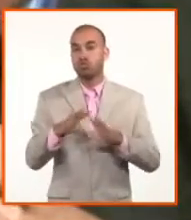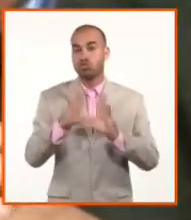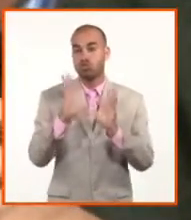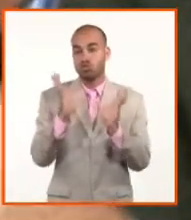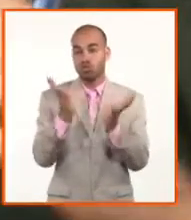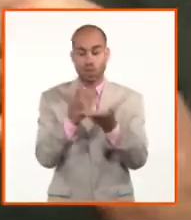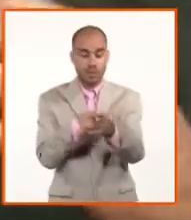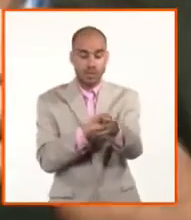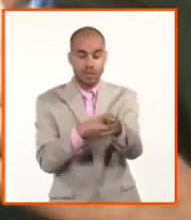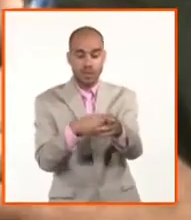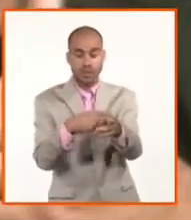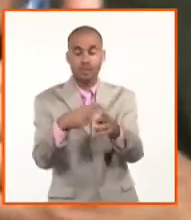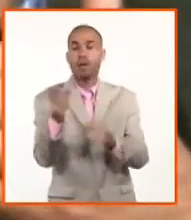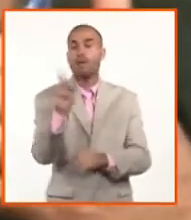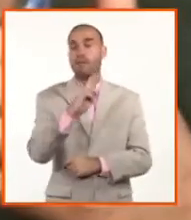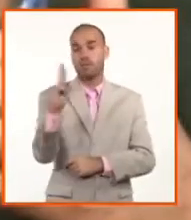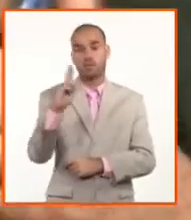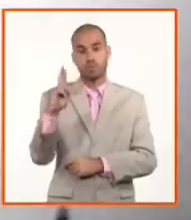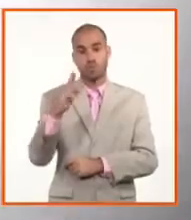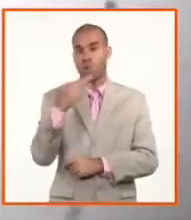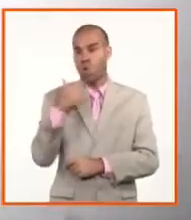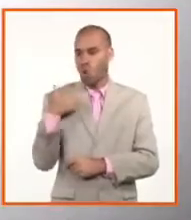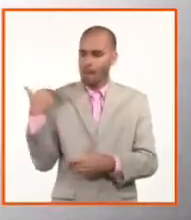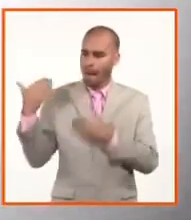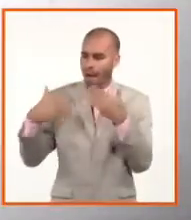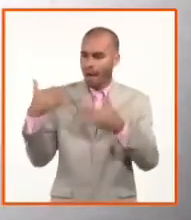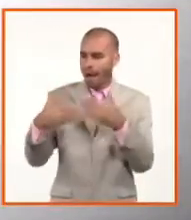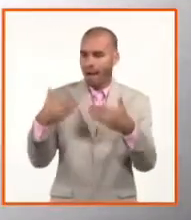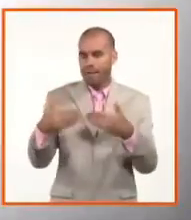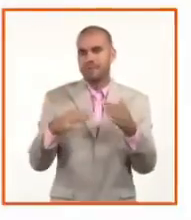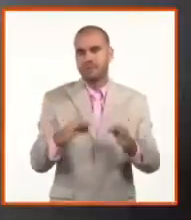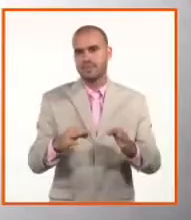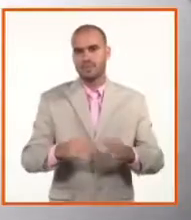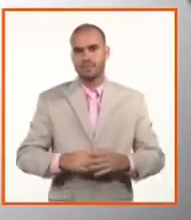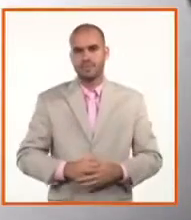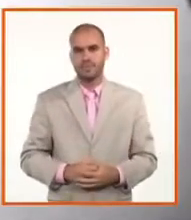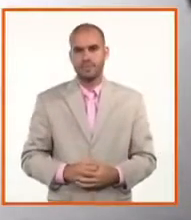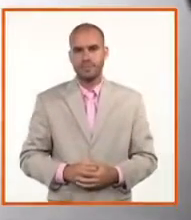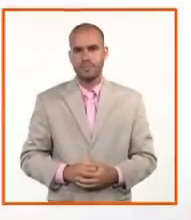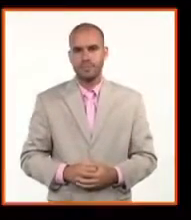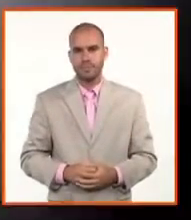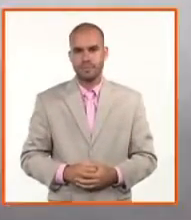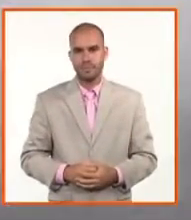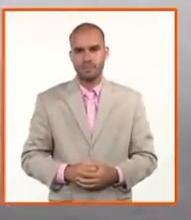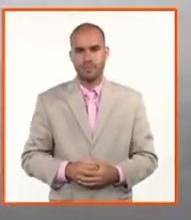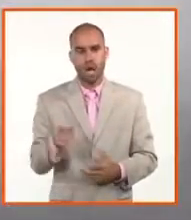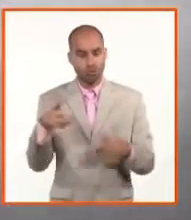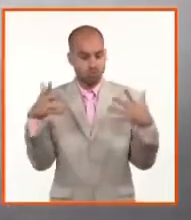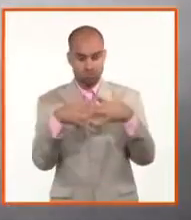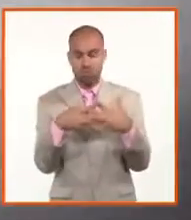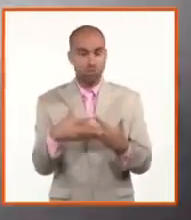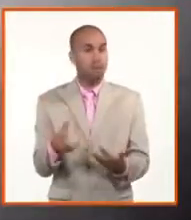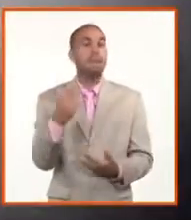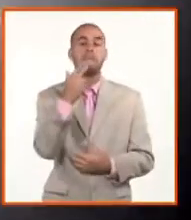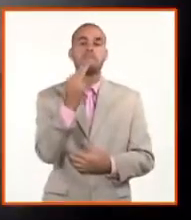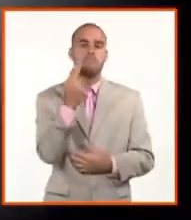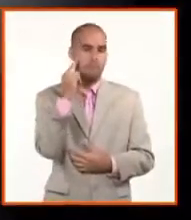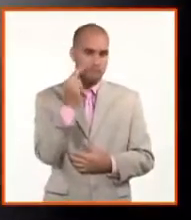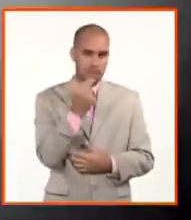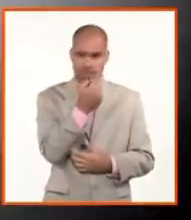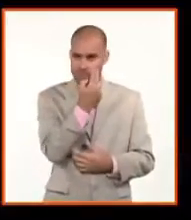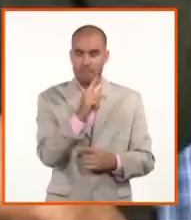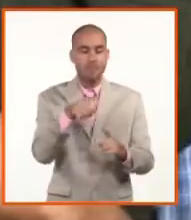Revolución, qué es lo que ha pasado y qué es lo que vino después, ¿no? Tiene que ver, obviamente, con Martí y tiene que ver también con